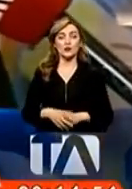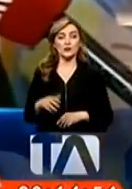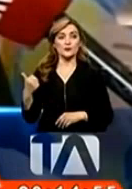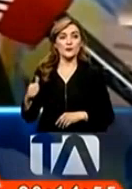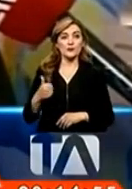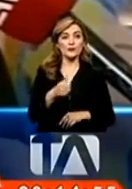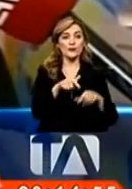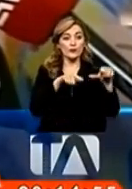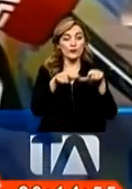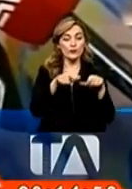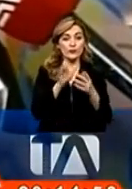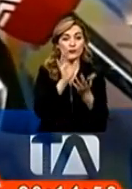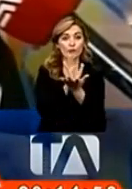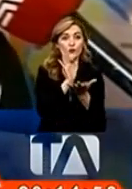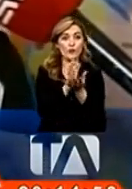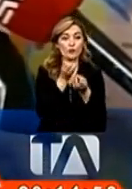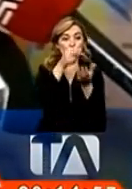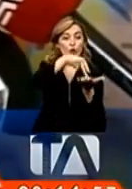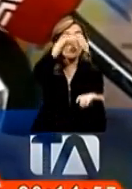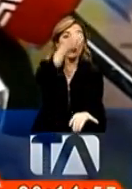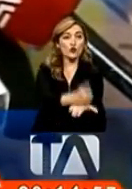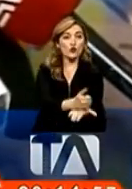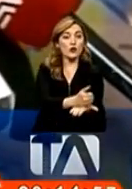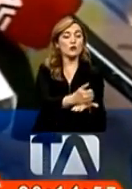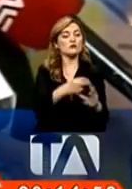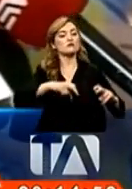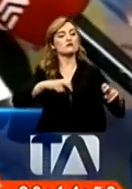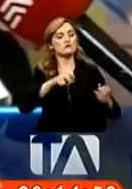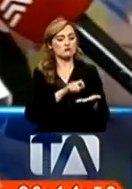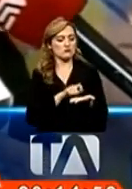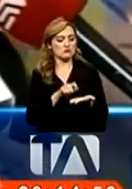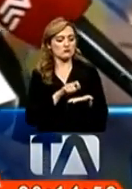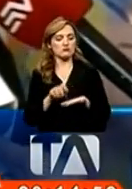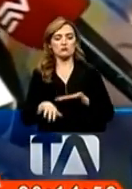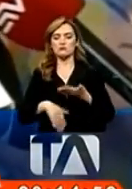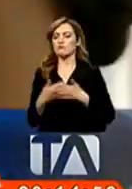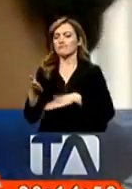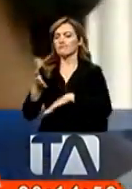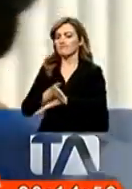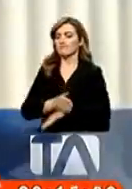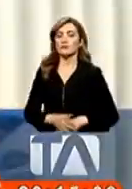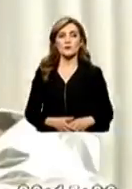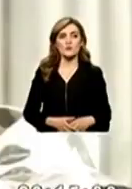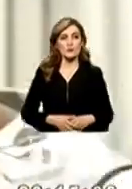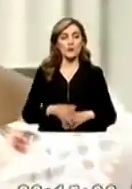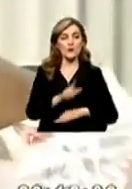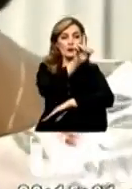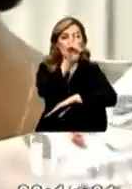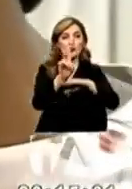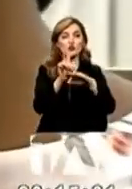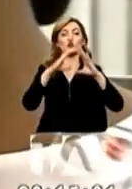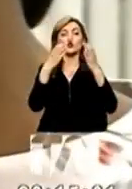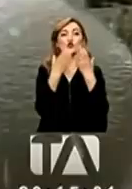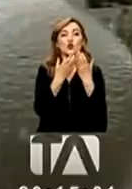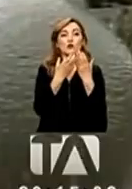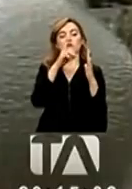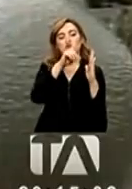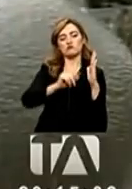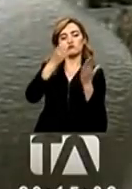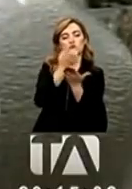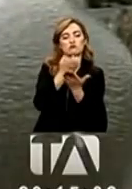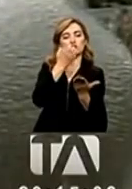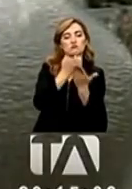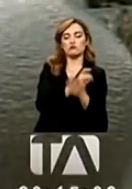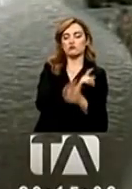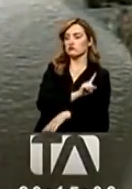donde se hizo esta declaración juramentada y en base a eso se iniciará la investigación previa respectiva. Incluso la directora de la UAFE, Diana Salazar, acudió a la